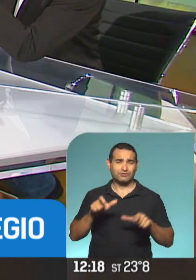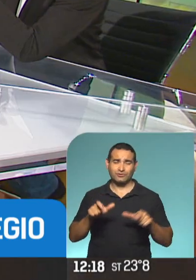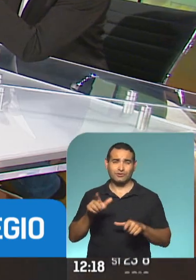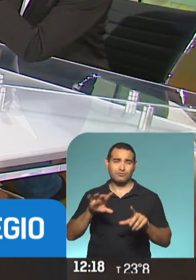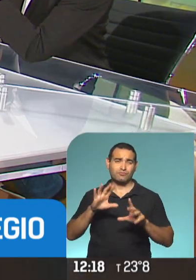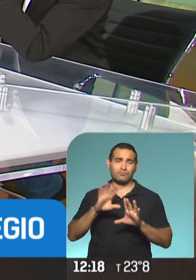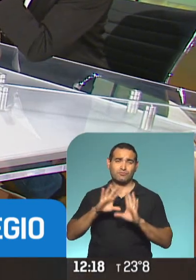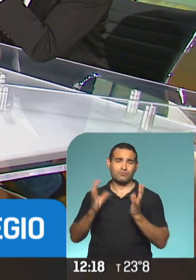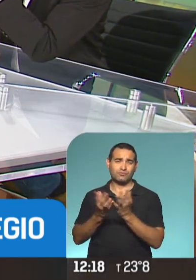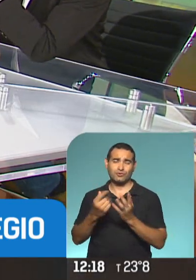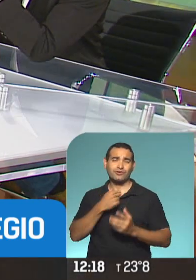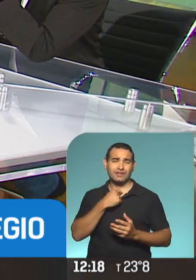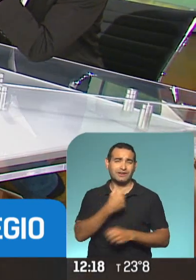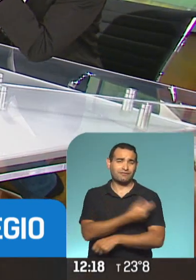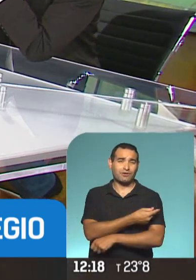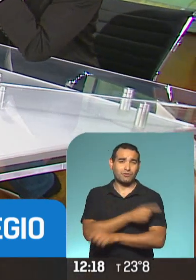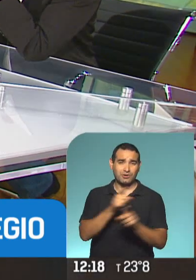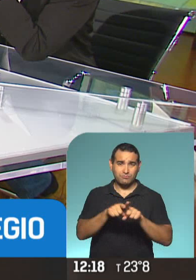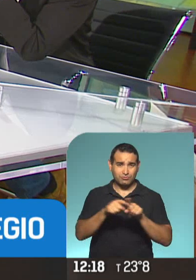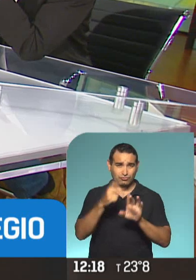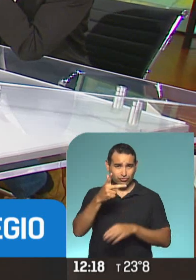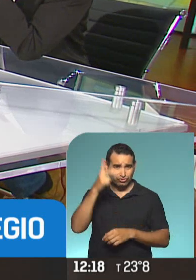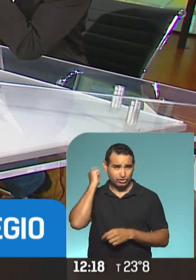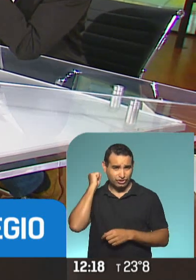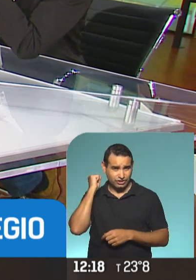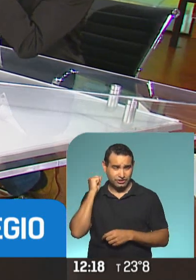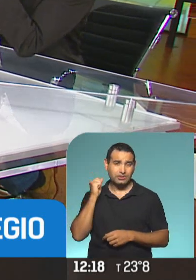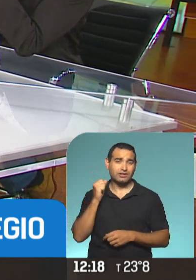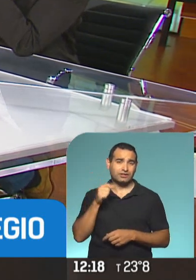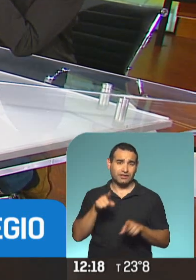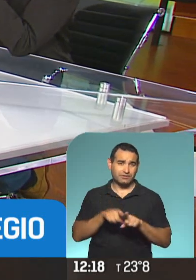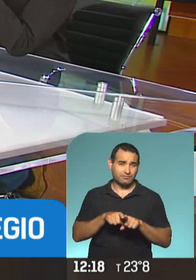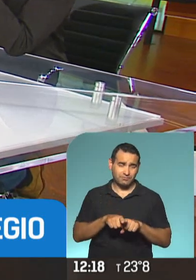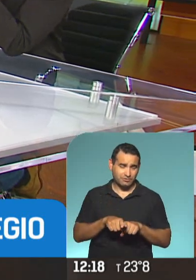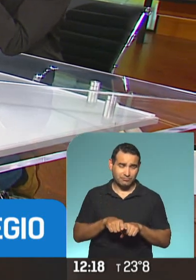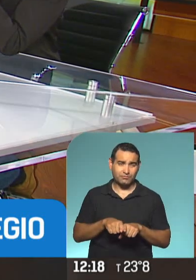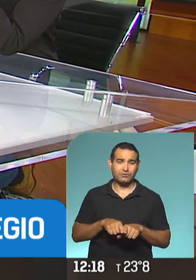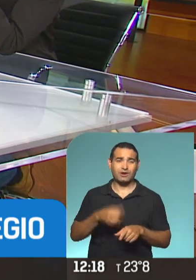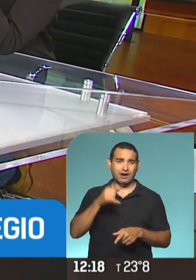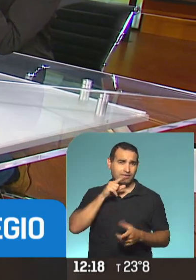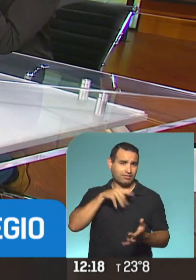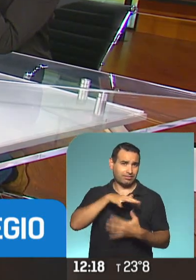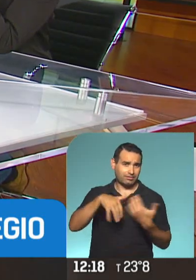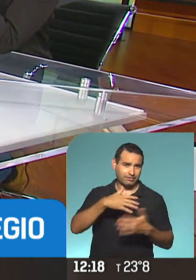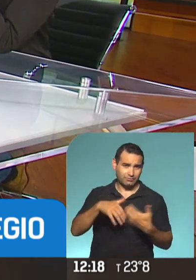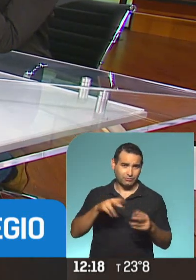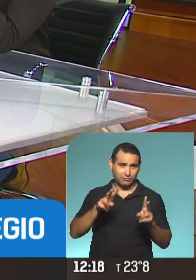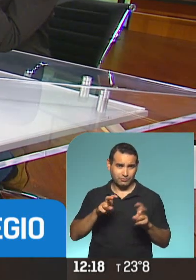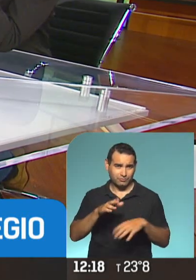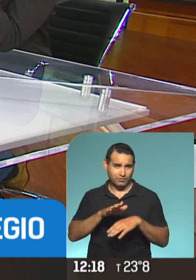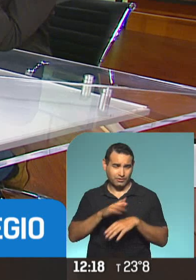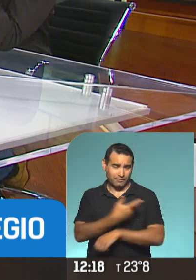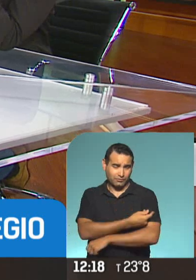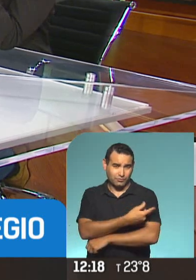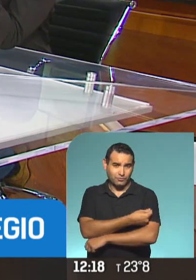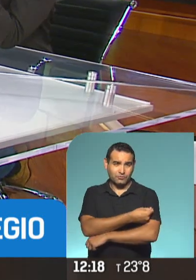Chile, que lo estamos poniendo, o algunos Sí. sectores políticos lo están poniendo como un ejemplo, como la panacea, hay un escándalo político Bueno, con el tema de Brasil las vacunas también, de hemos privilegio. visto